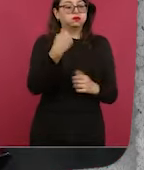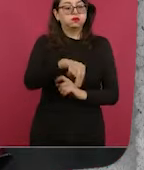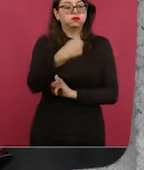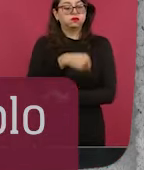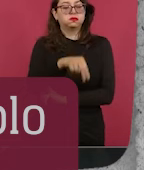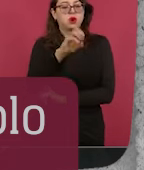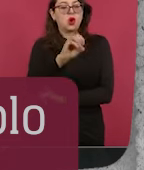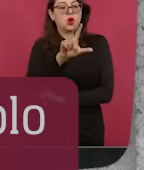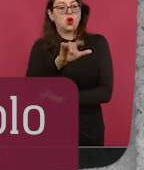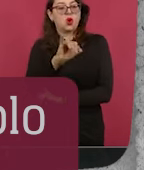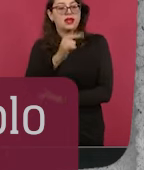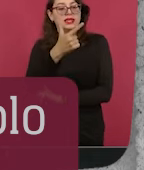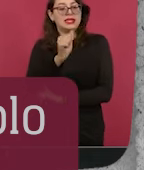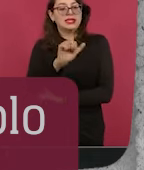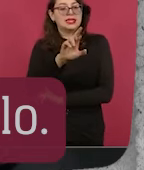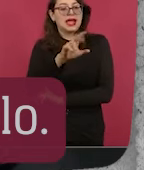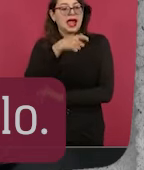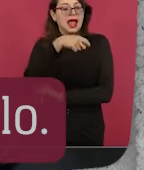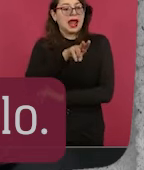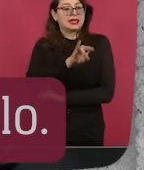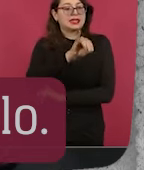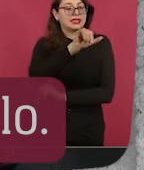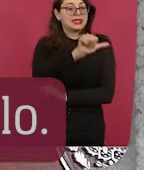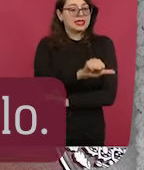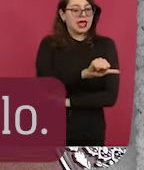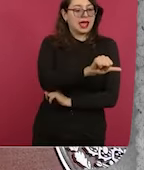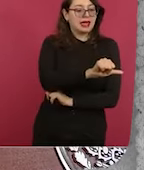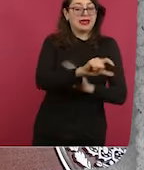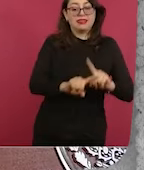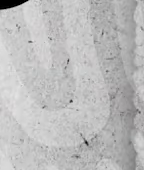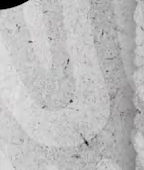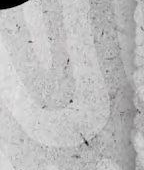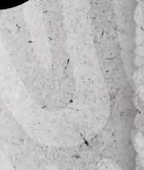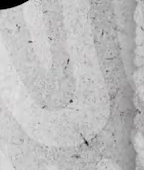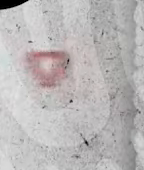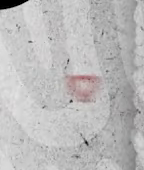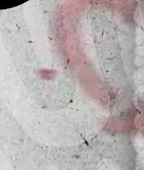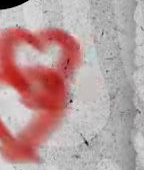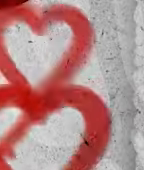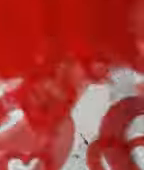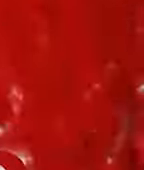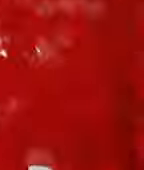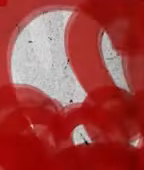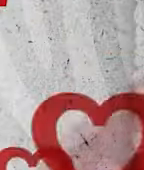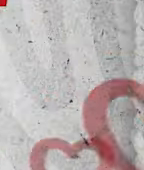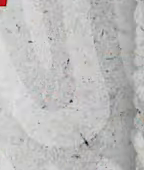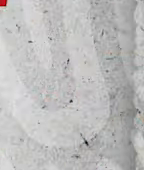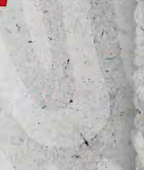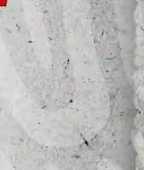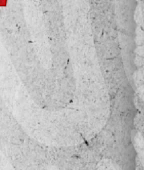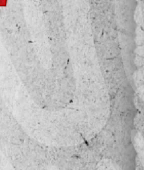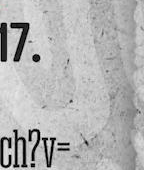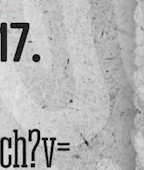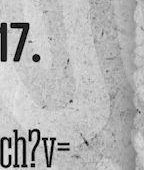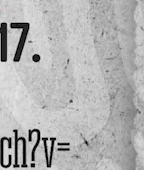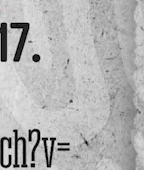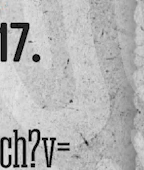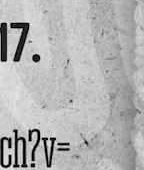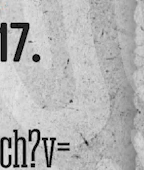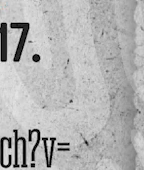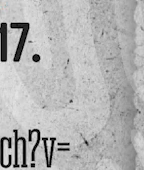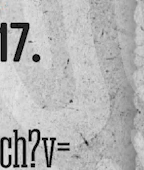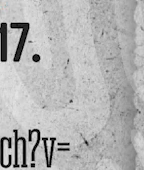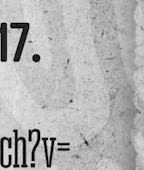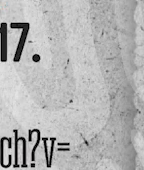la democracia es el gobierno del pueblo, para el pueblo y con el pueblo. Ahora, en el caso del fallo del INE, lo del